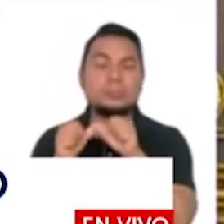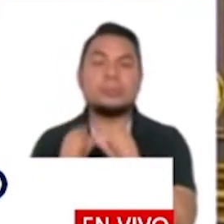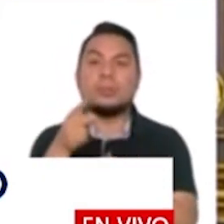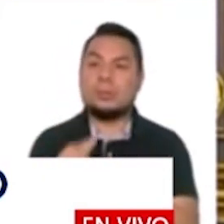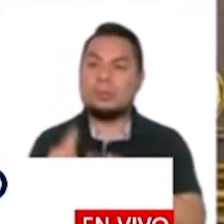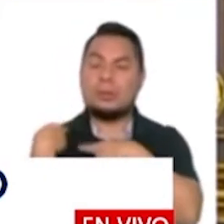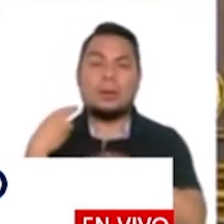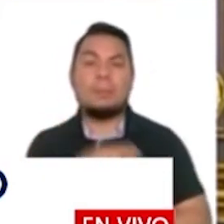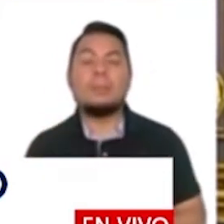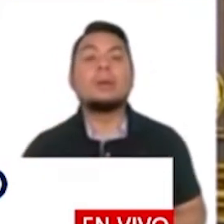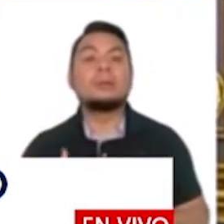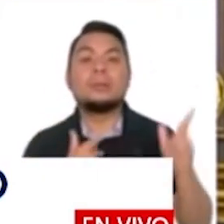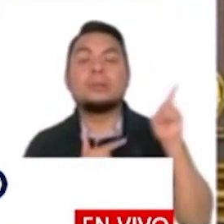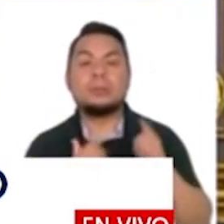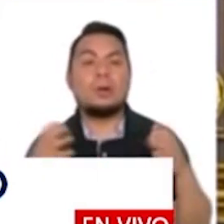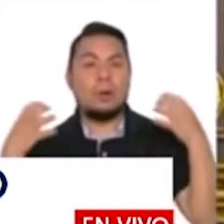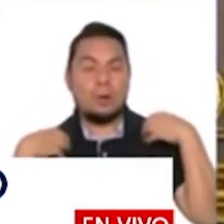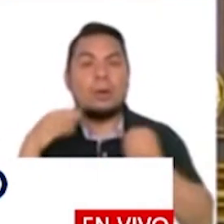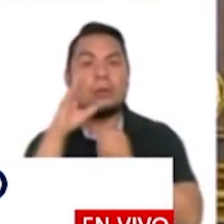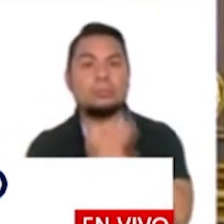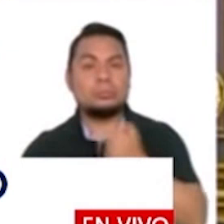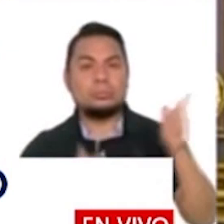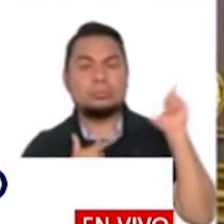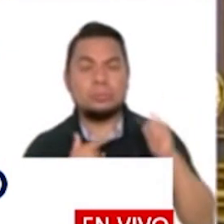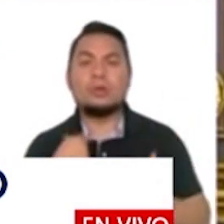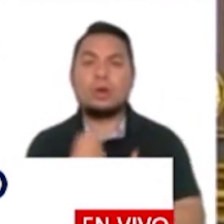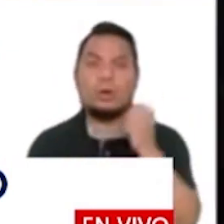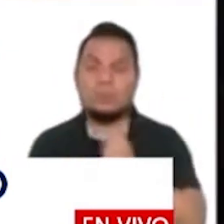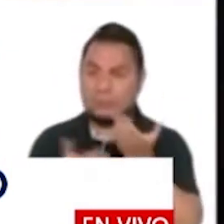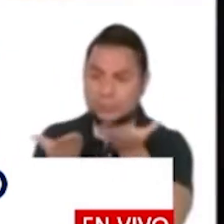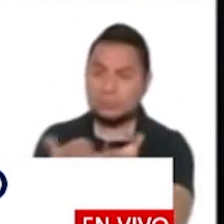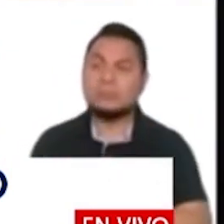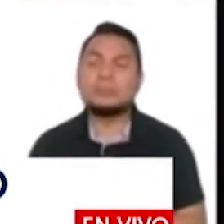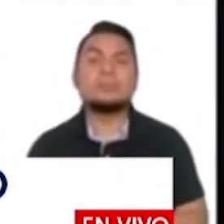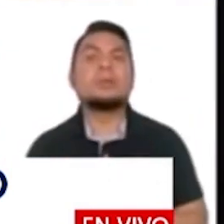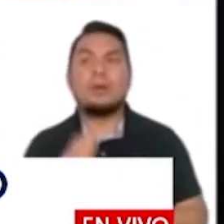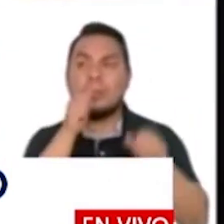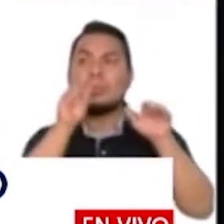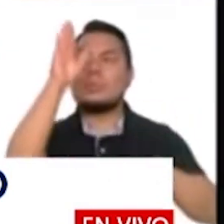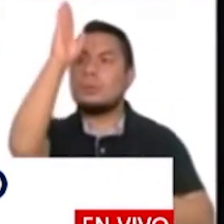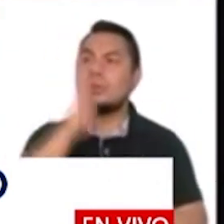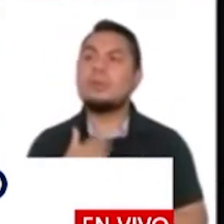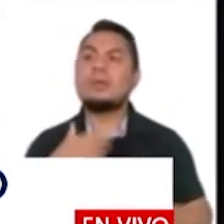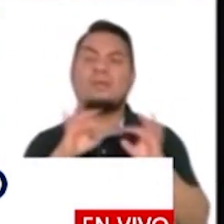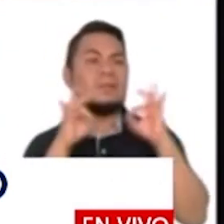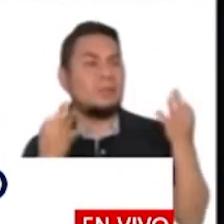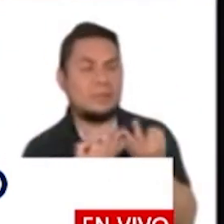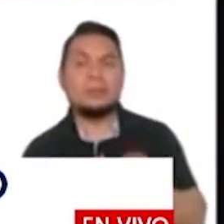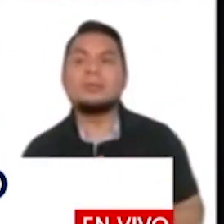fielmente el cargo de ministro de Estado en el despacho de defensa que os confío. Por Dios, por mi